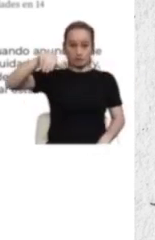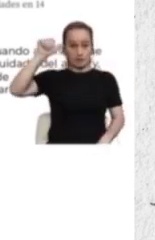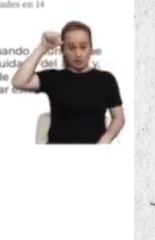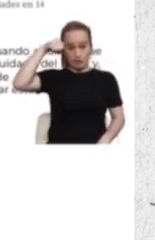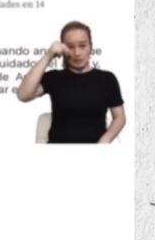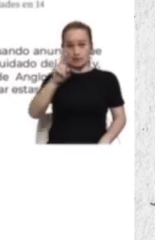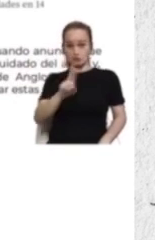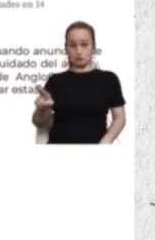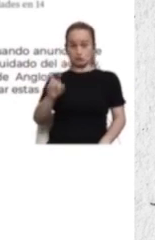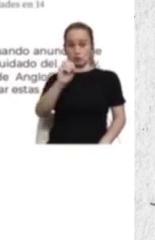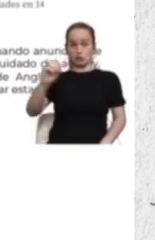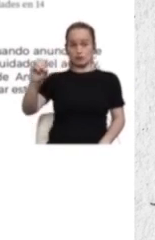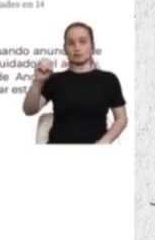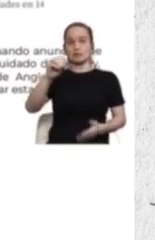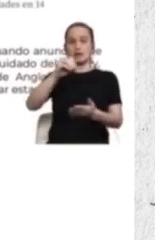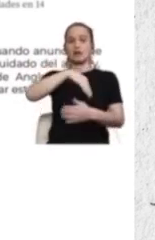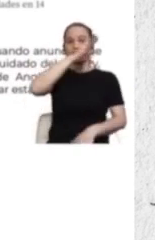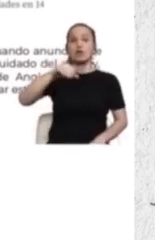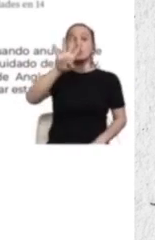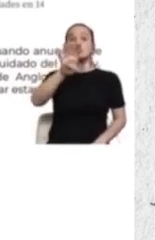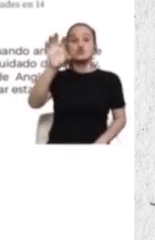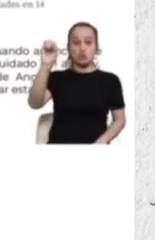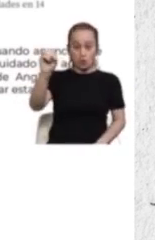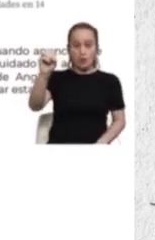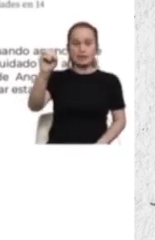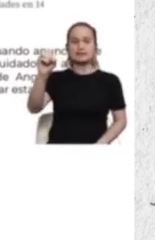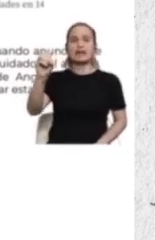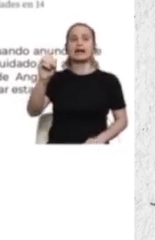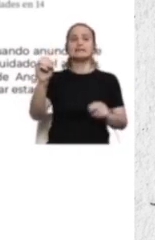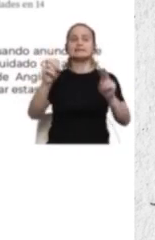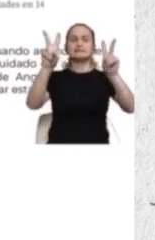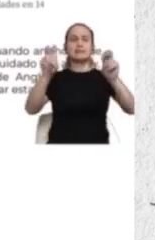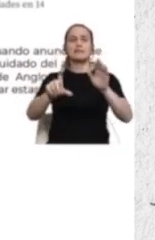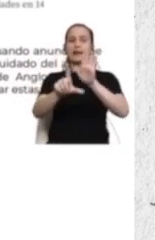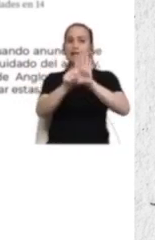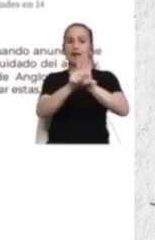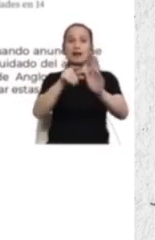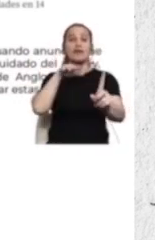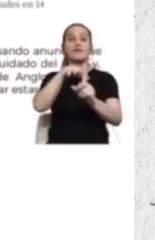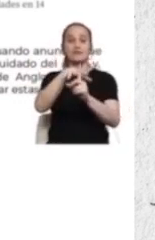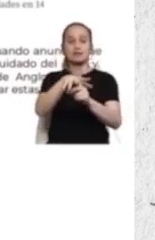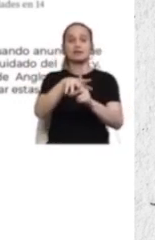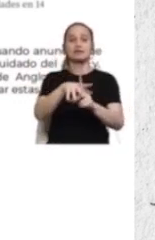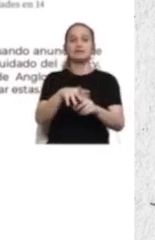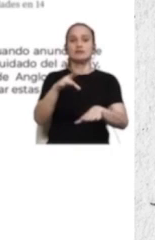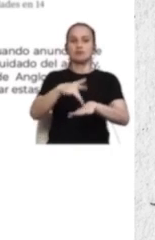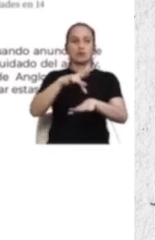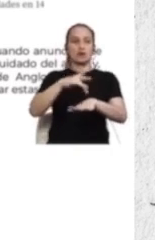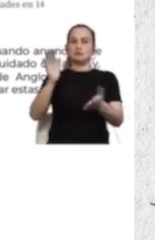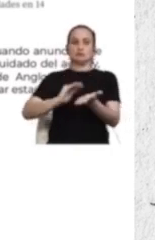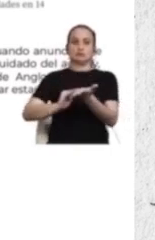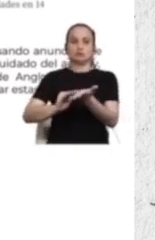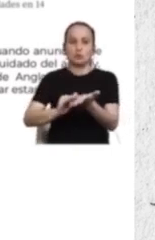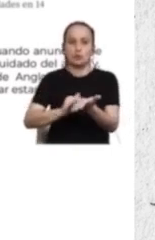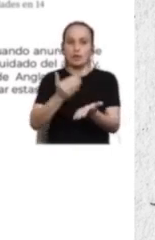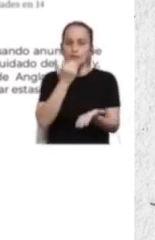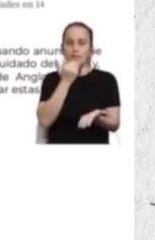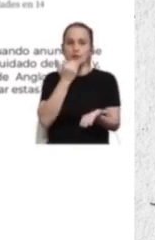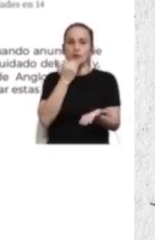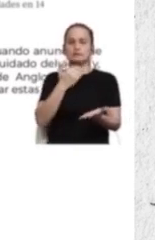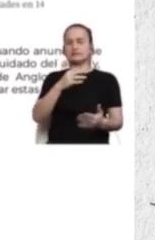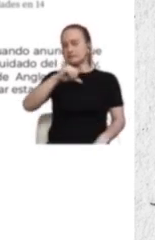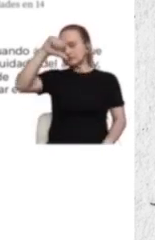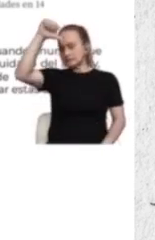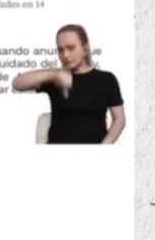suroeste antioqueño? 90 títulos legales de minería iban a quedar afectados. Le tocó echarse para atrás cuando vio semejante